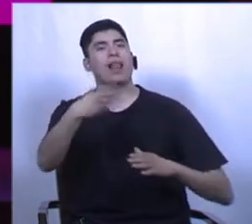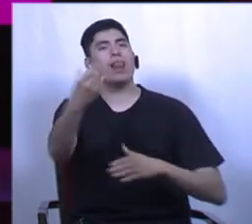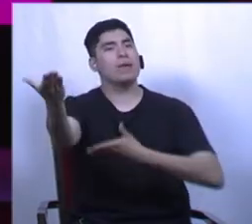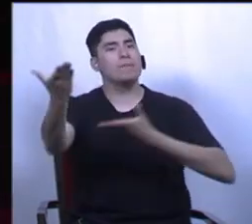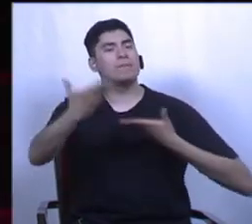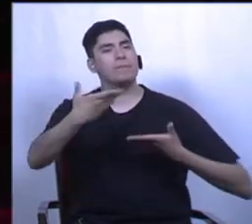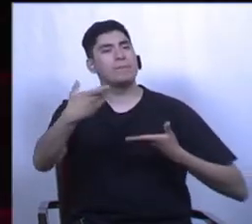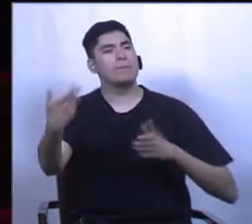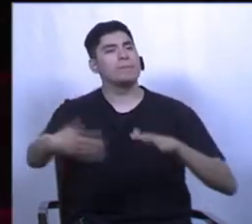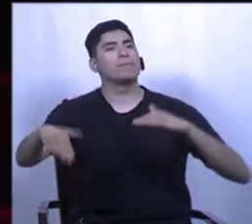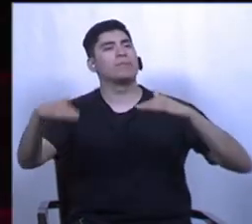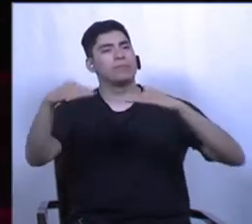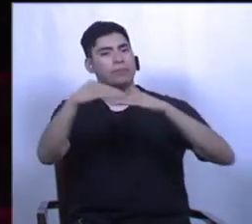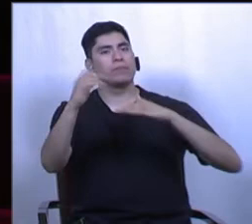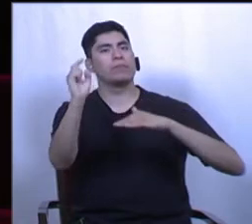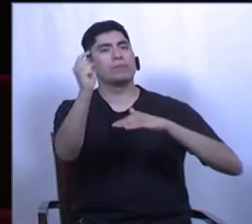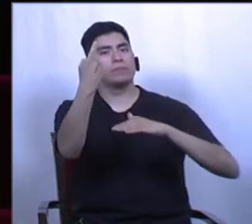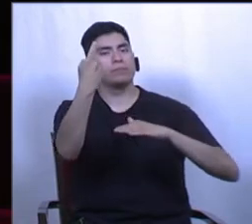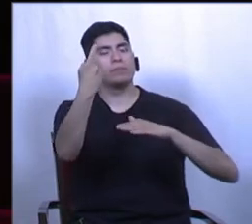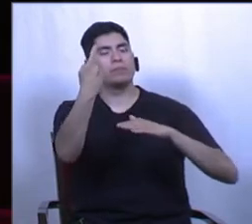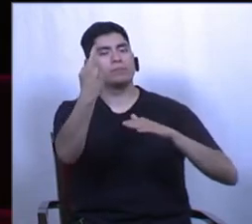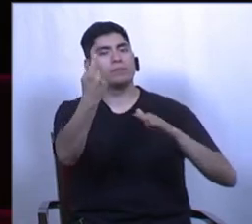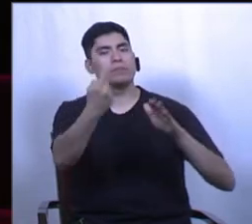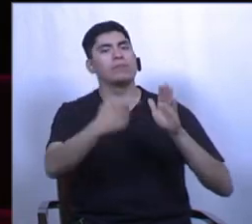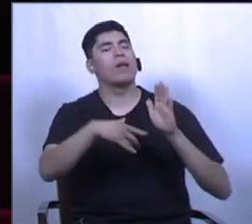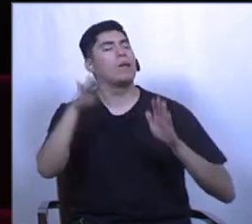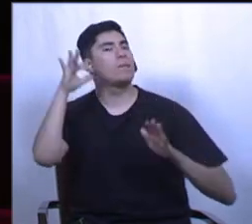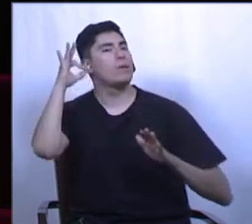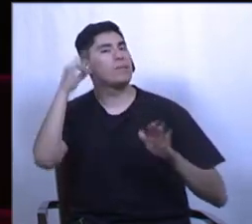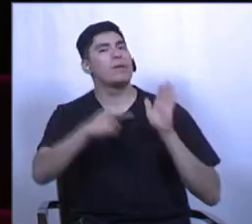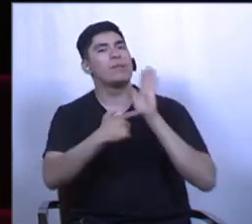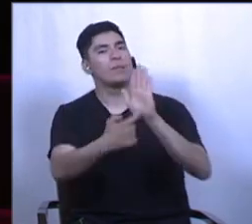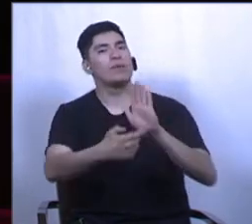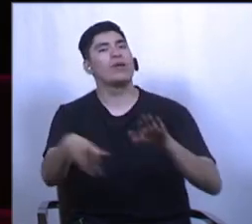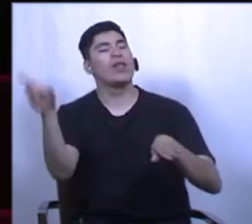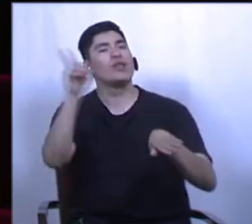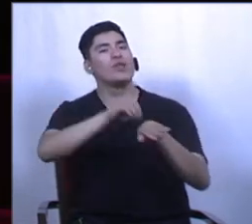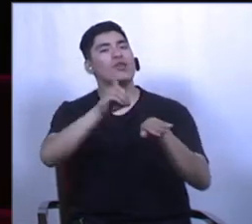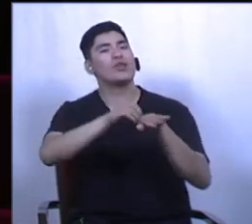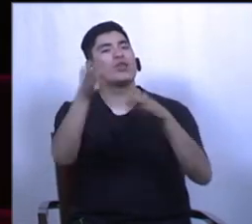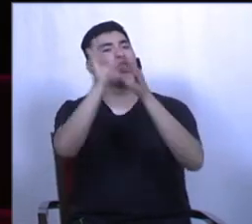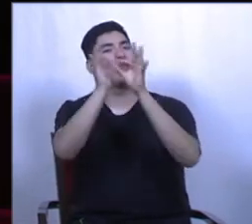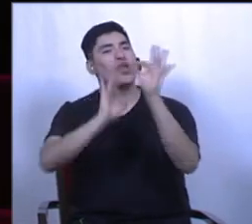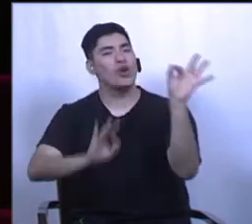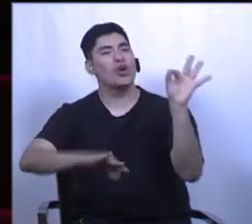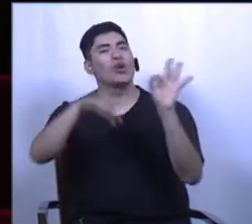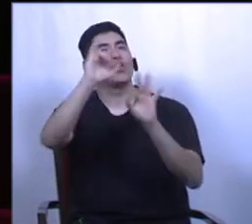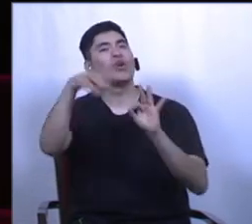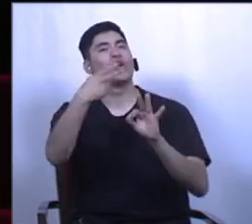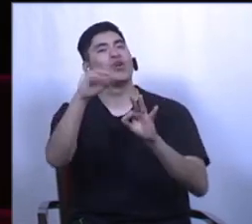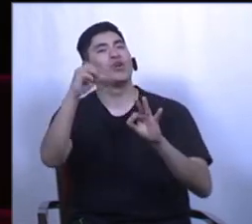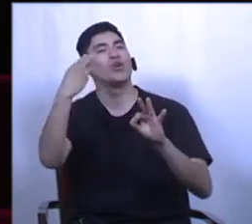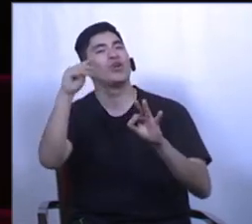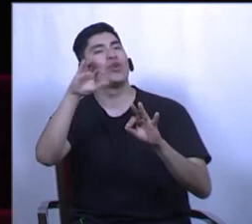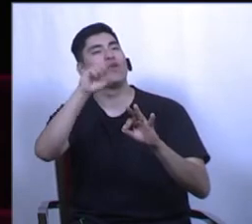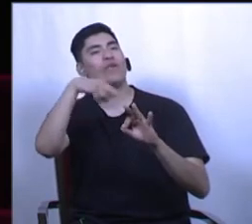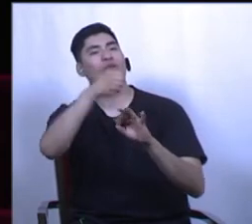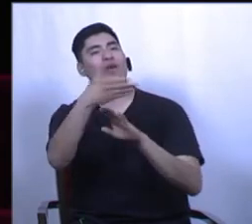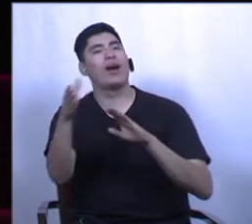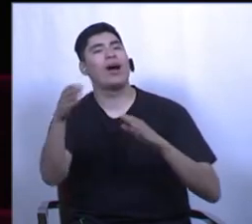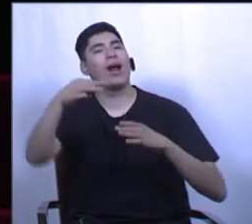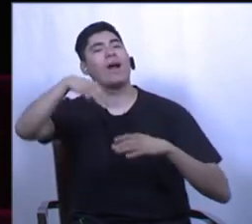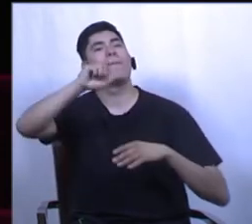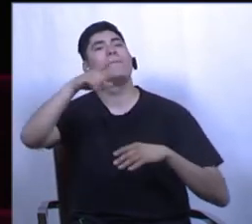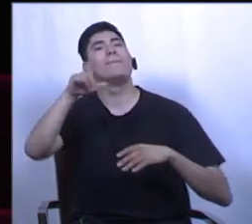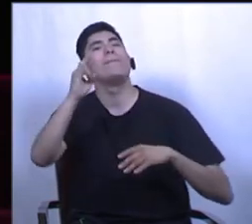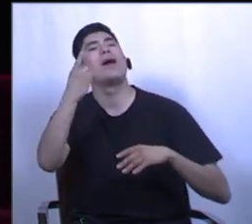subir al escenario a la primera expositora de este bloque, la doctora en neurogenética Giovanna Malucci. Malucci